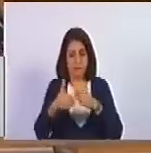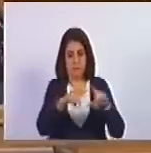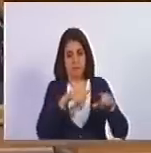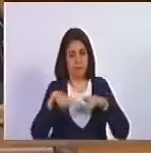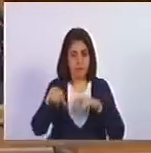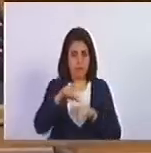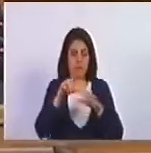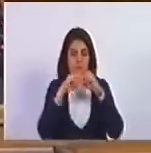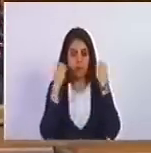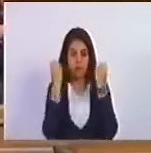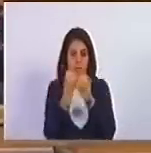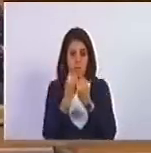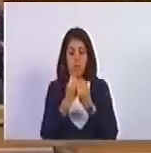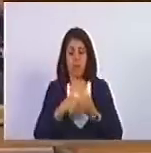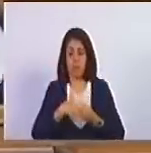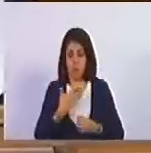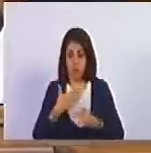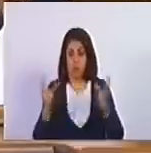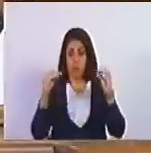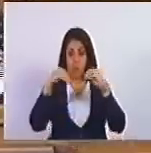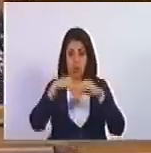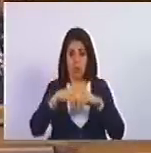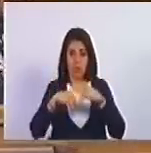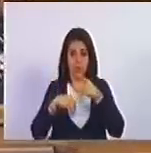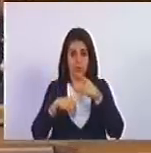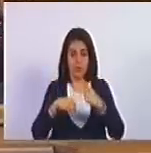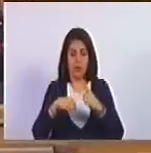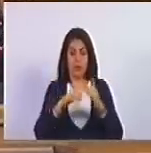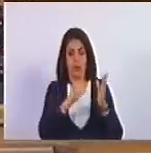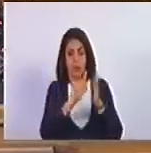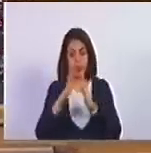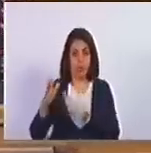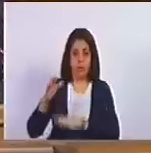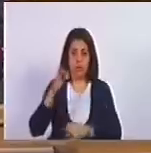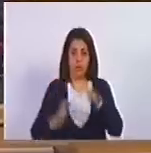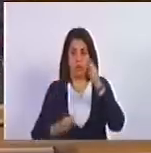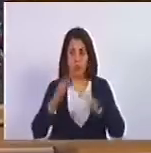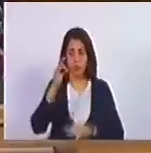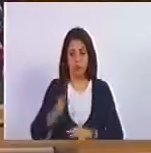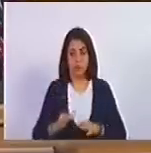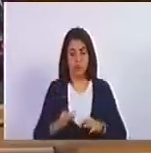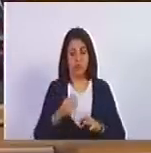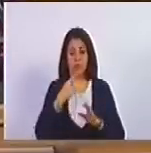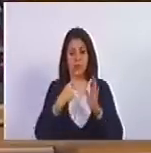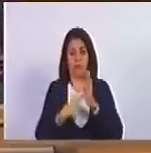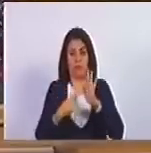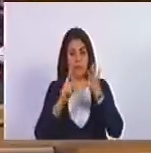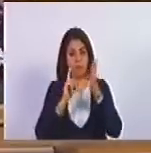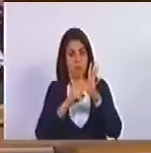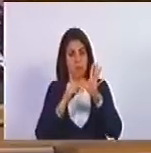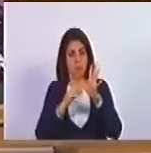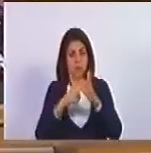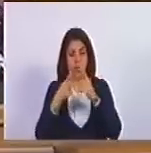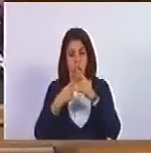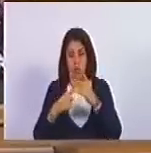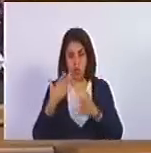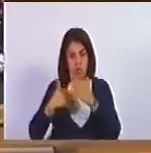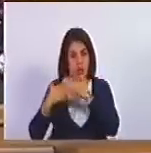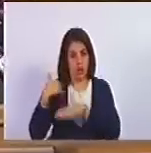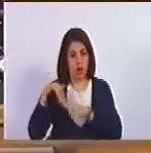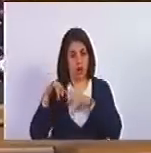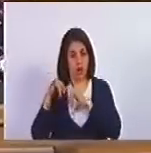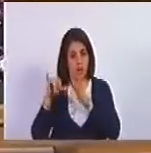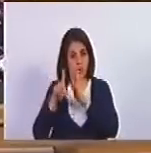corresponden a los organismos competentes de conformidad con el ordenamiento jurídico aplicable. 5. Las demás previstas en las